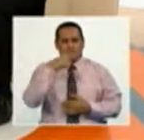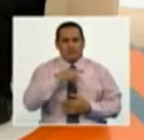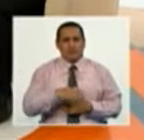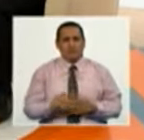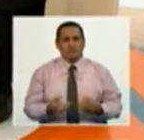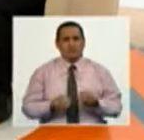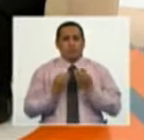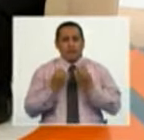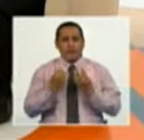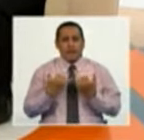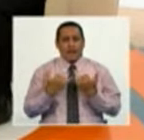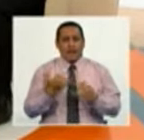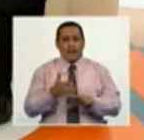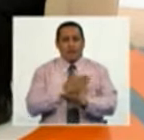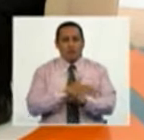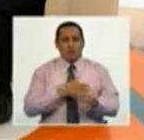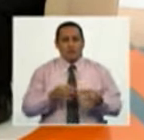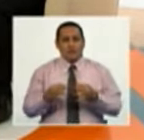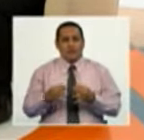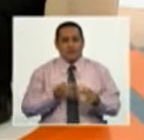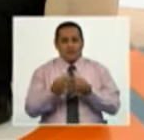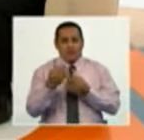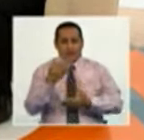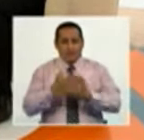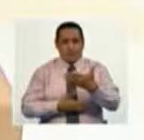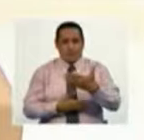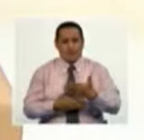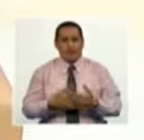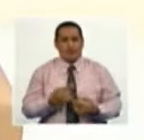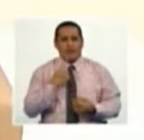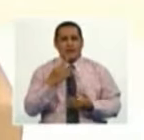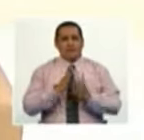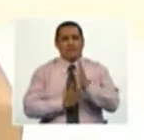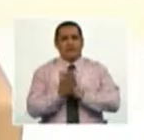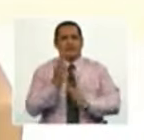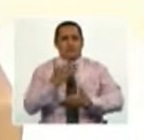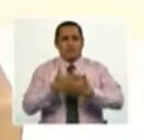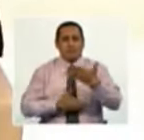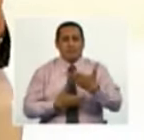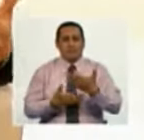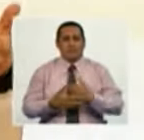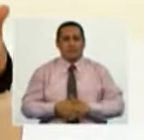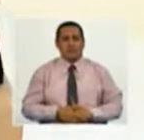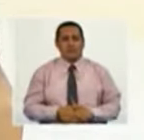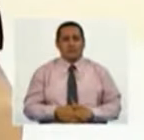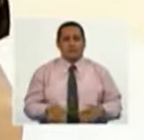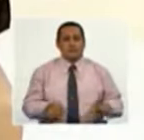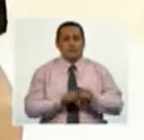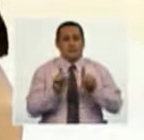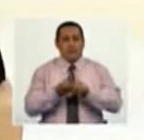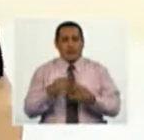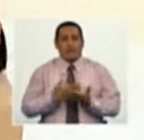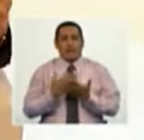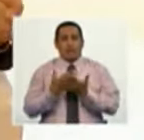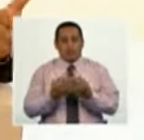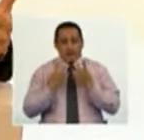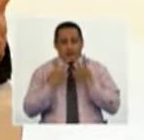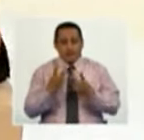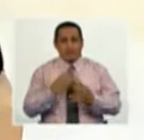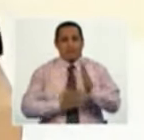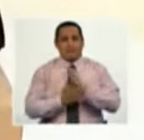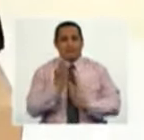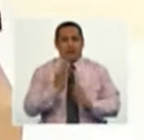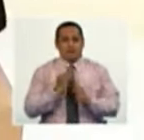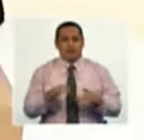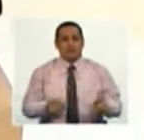conclusión? Porque, como se indica en el expediente, hubieron falsificación de documentos. Hay que probar entonces, correcto, de todas